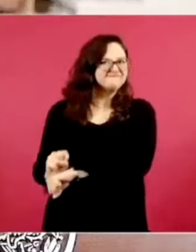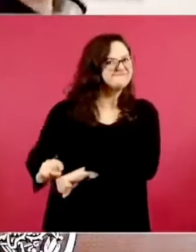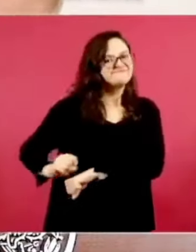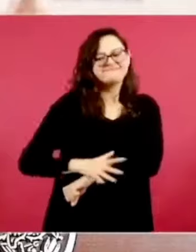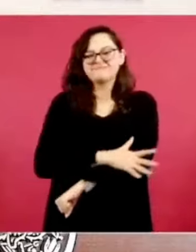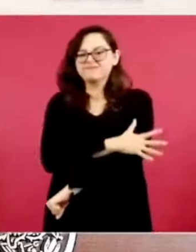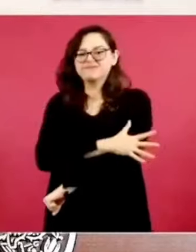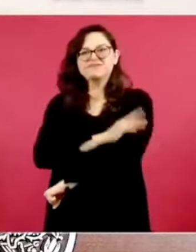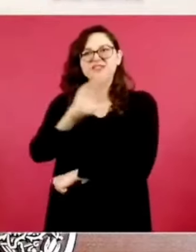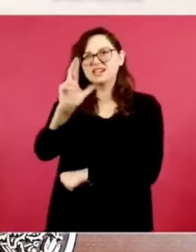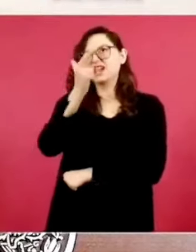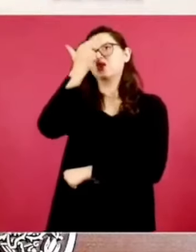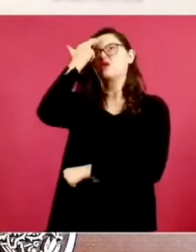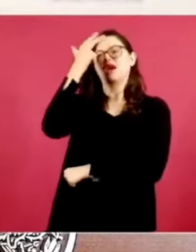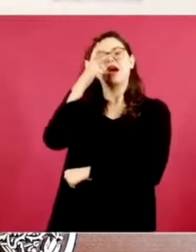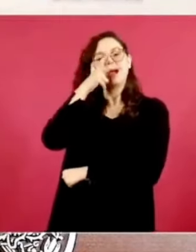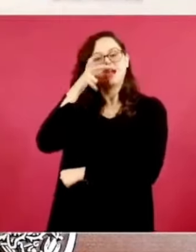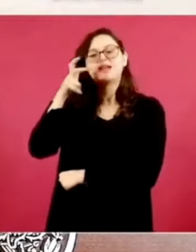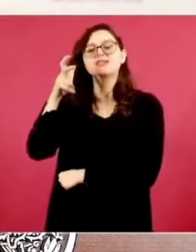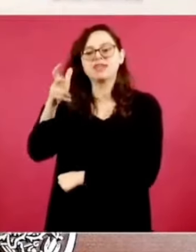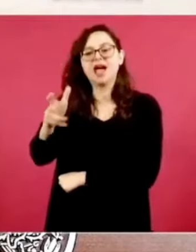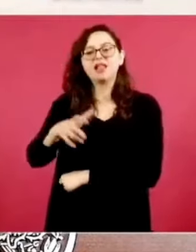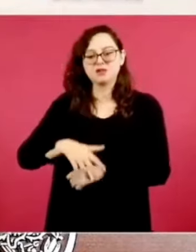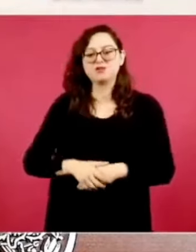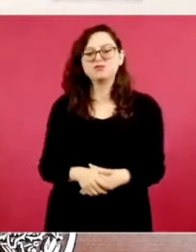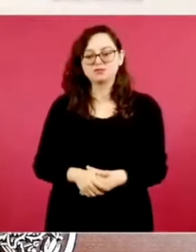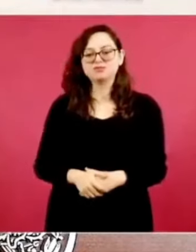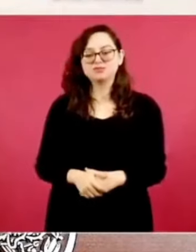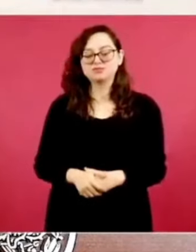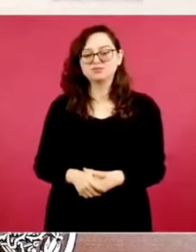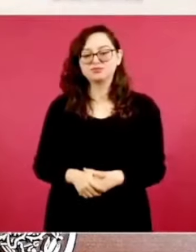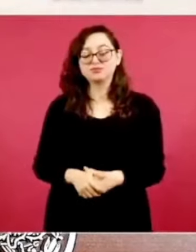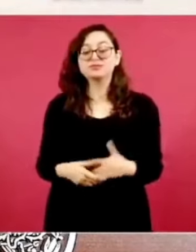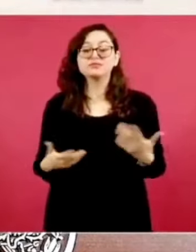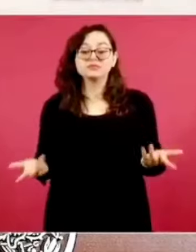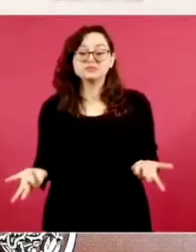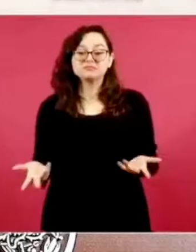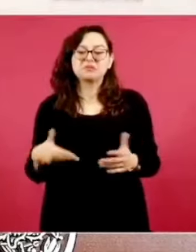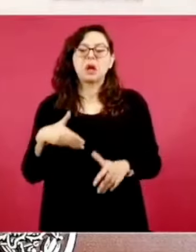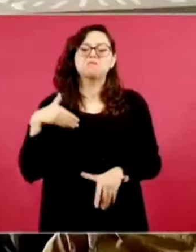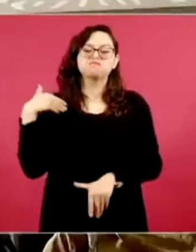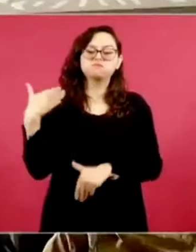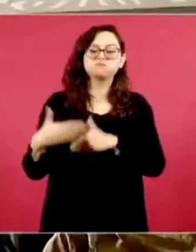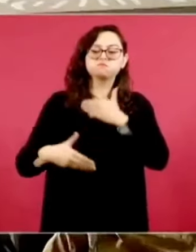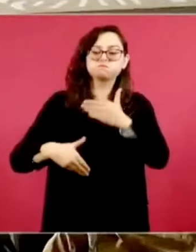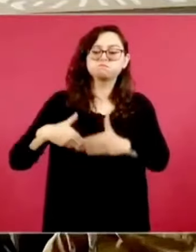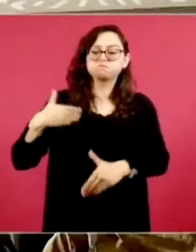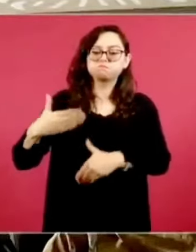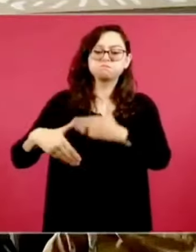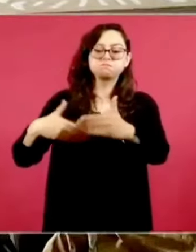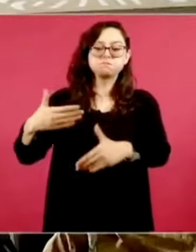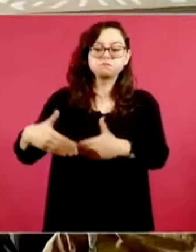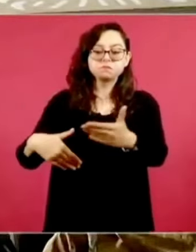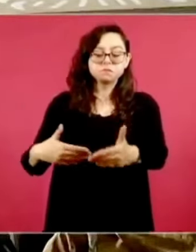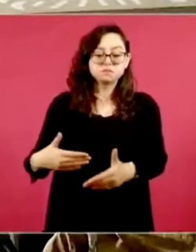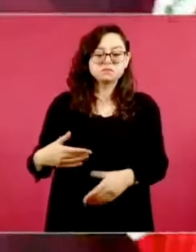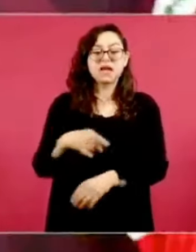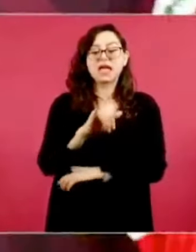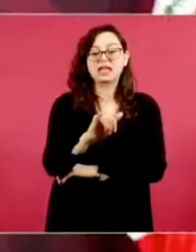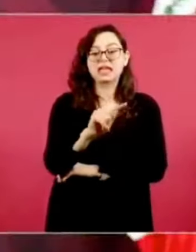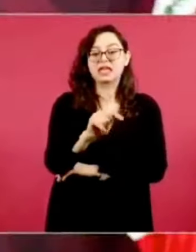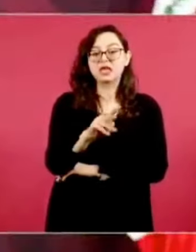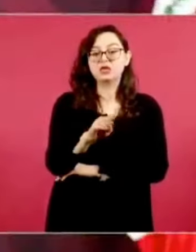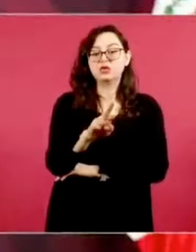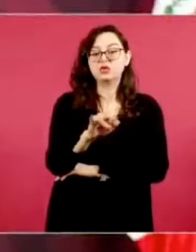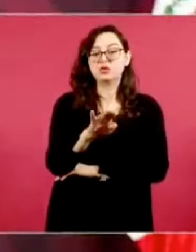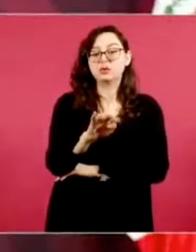por Hidalgo, porque pues si Iturbide lo que quería era ponerse la corona imperial, convertir